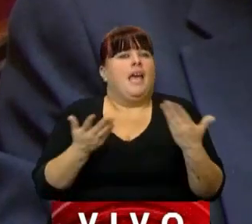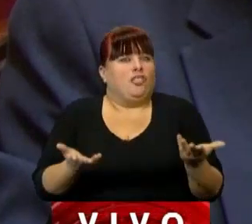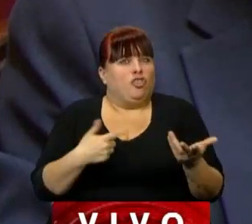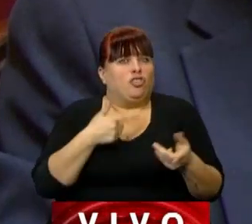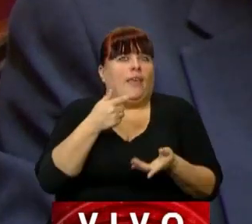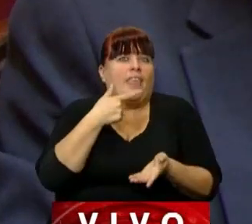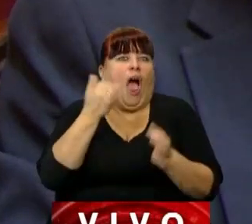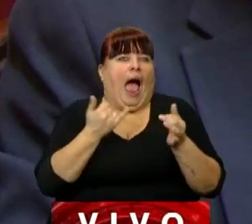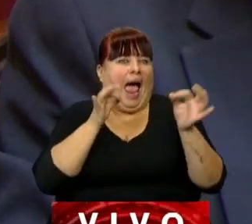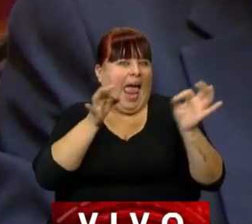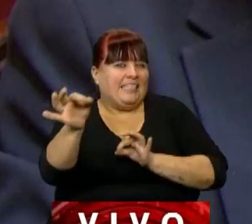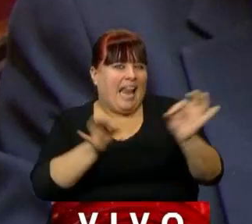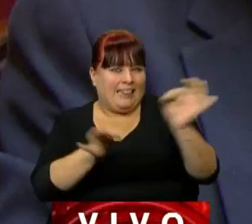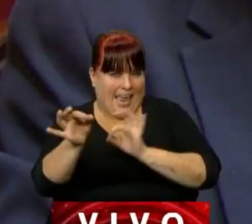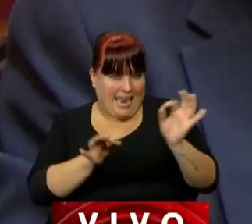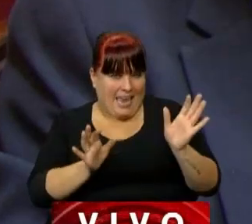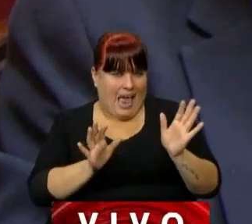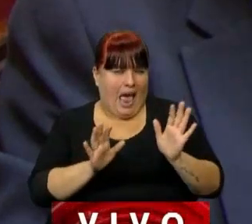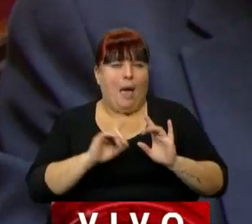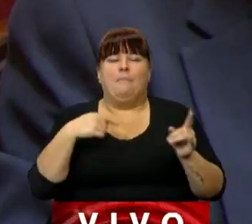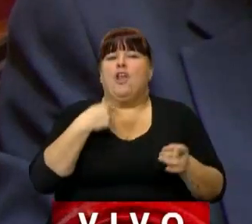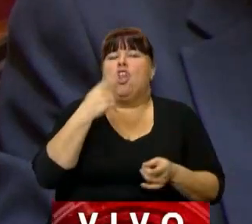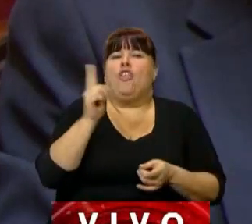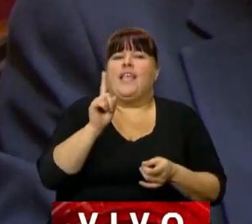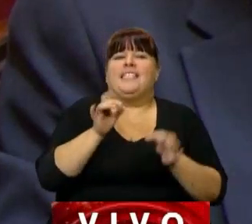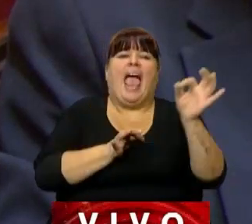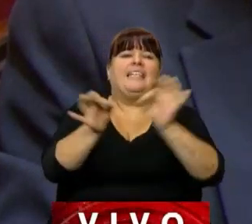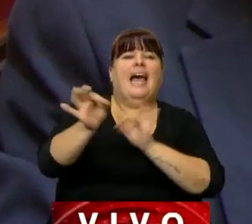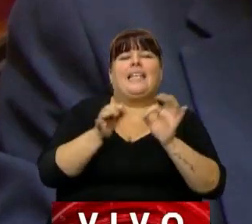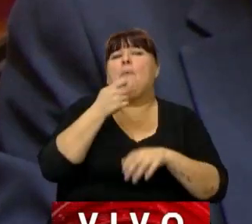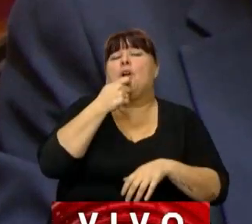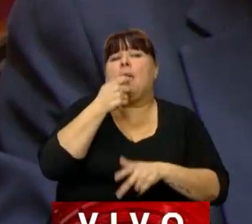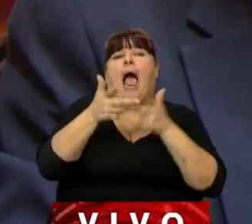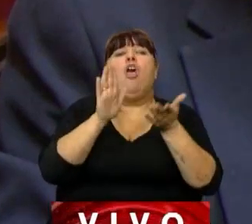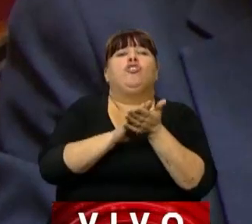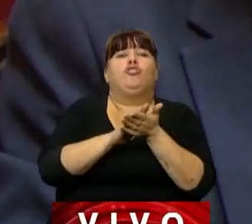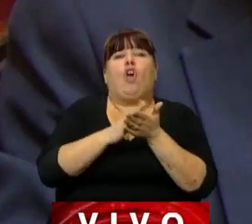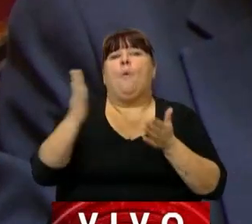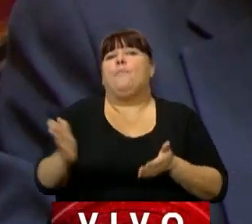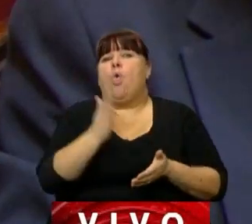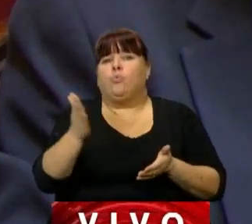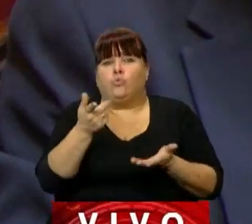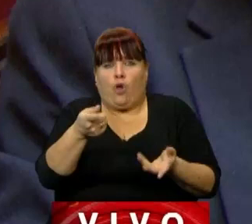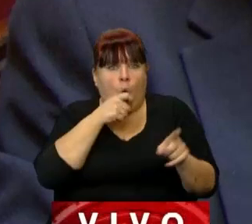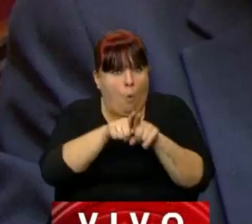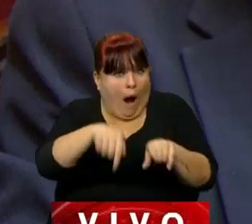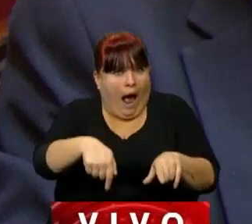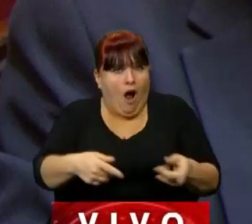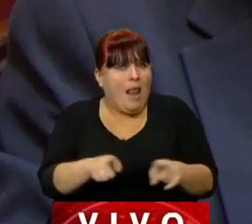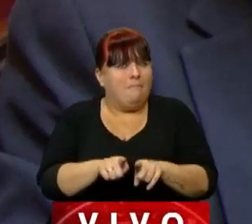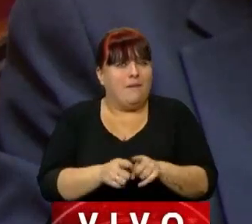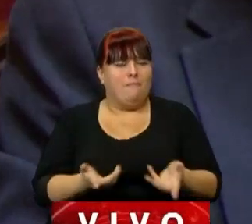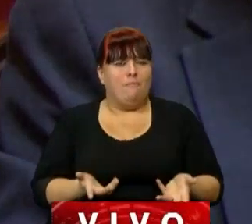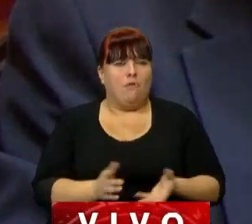estoy hablando de estrategia. Pero no estoy hablando de estrategia cuando hablo de actividades, como ocurre en este caso, señor